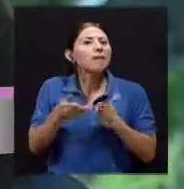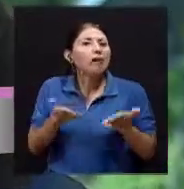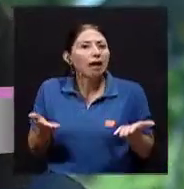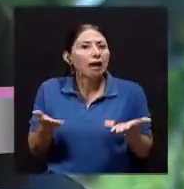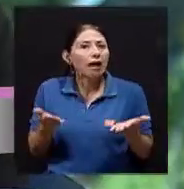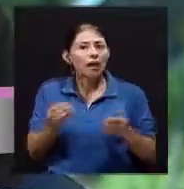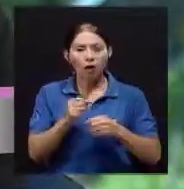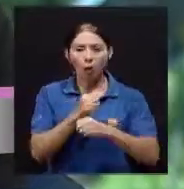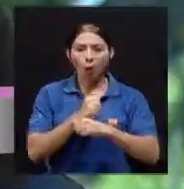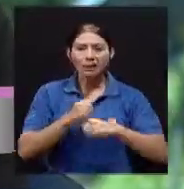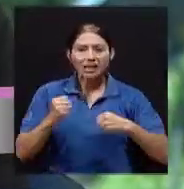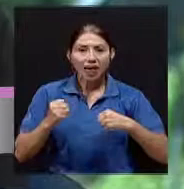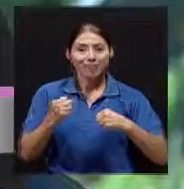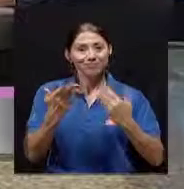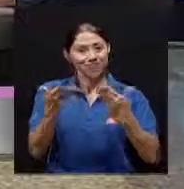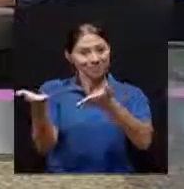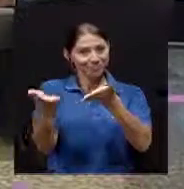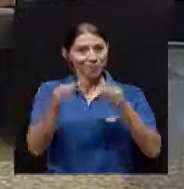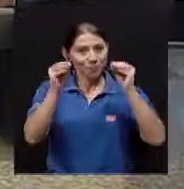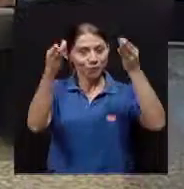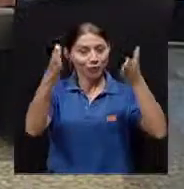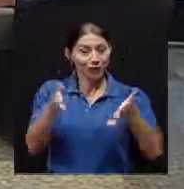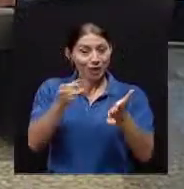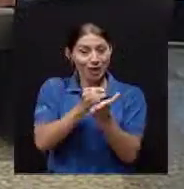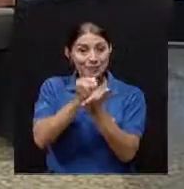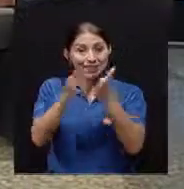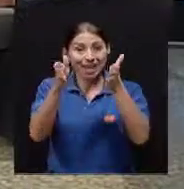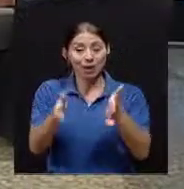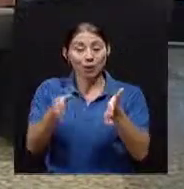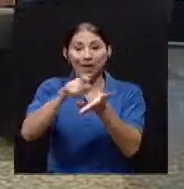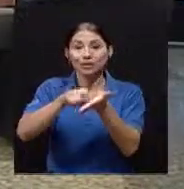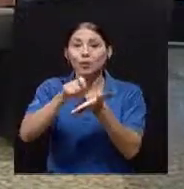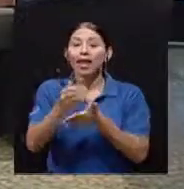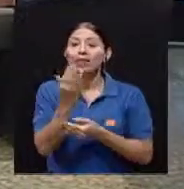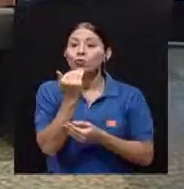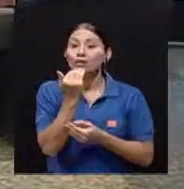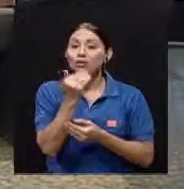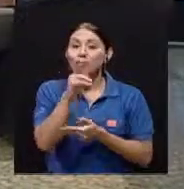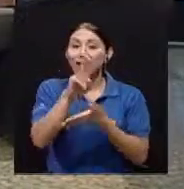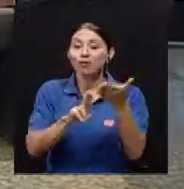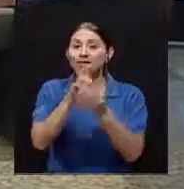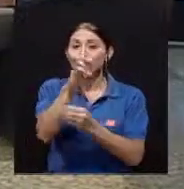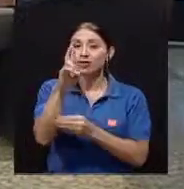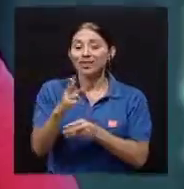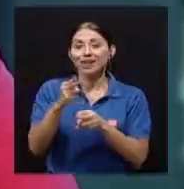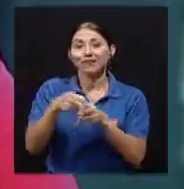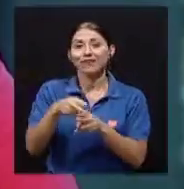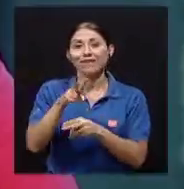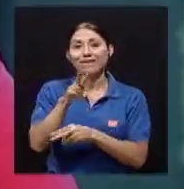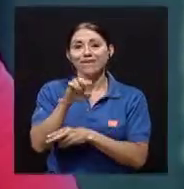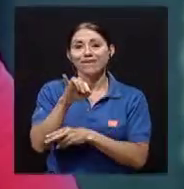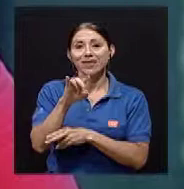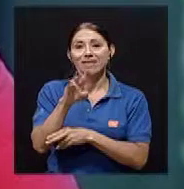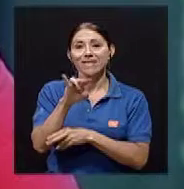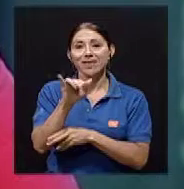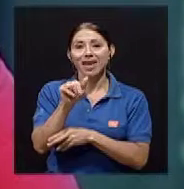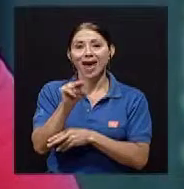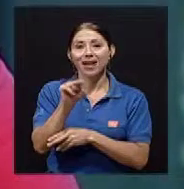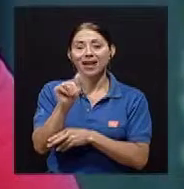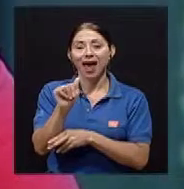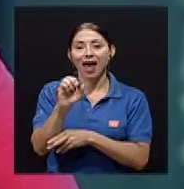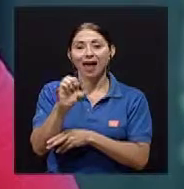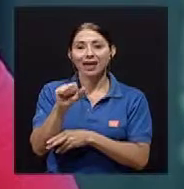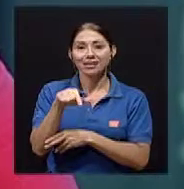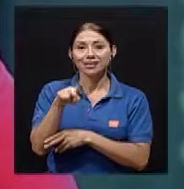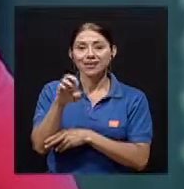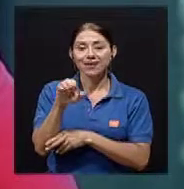con la presencia de la profesora e investigadora de la Escuela de Nutrición de la Universidad de Costa Rica. Se trata de Viviana Esquivel Solís, que muy gentilmente